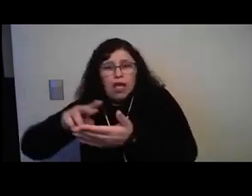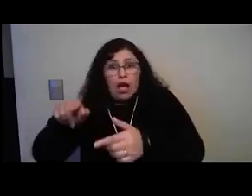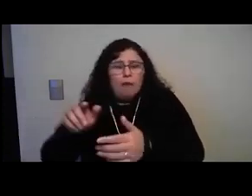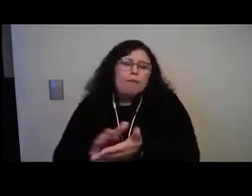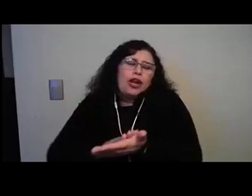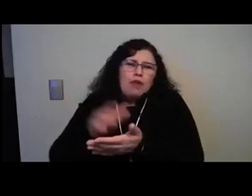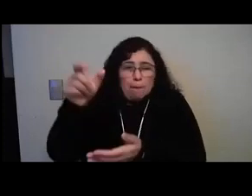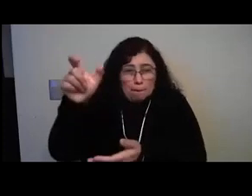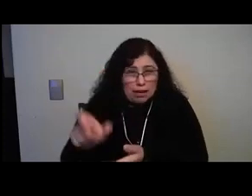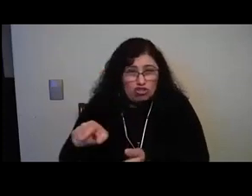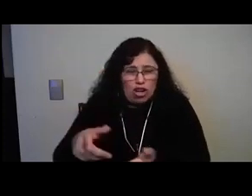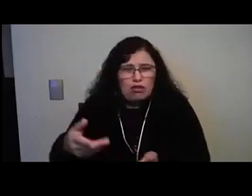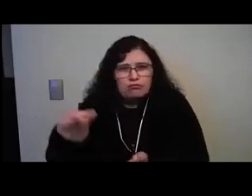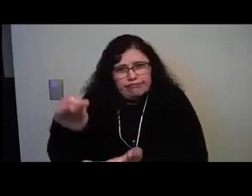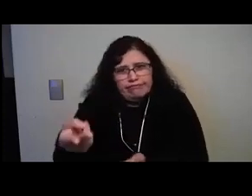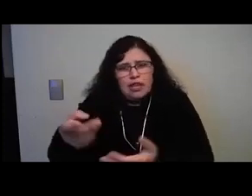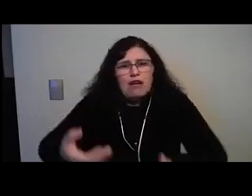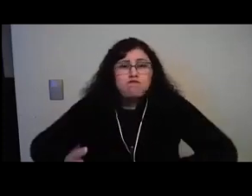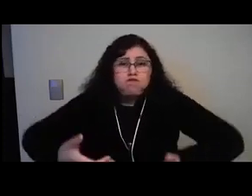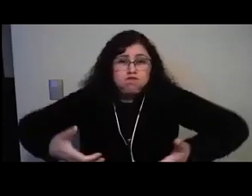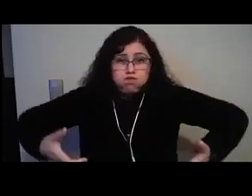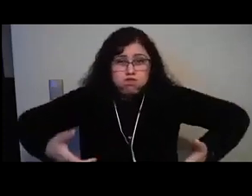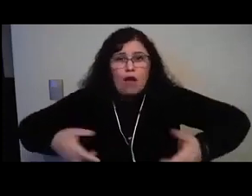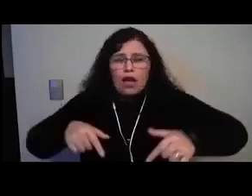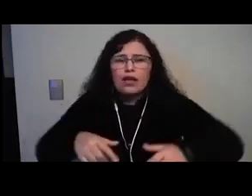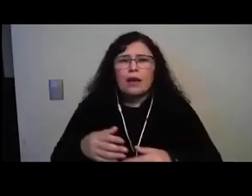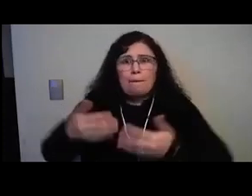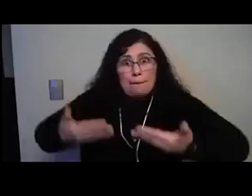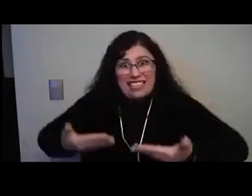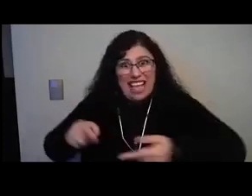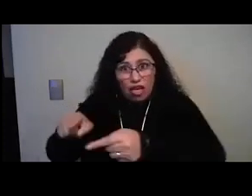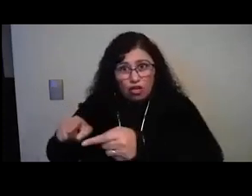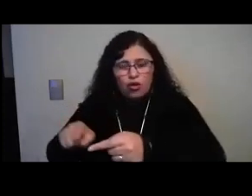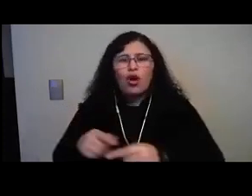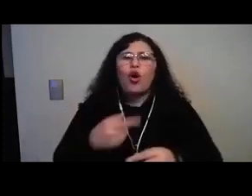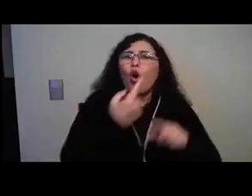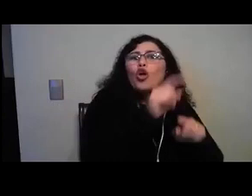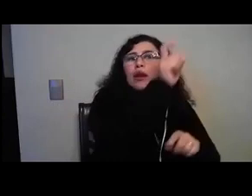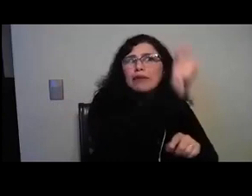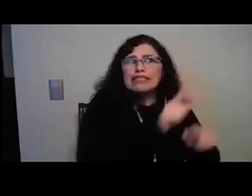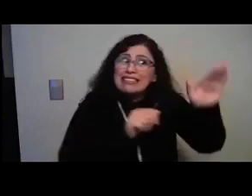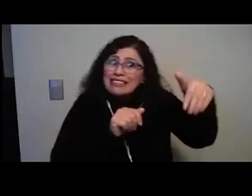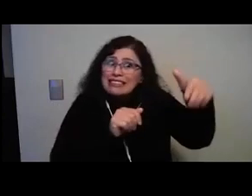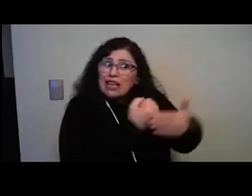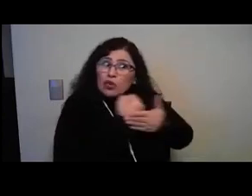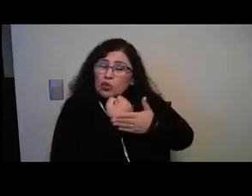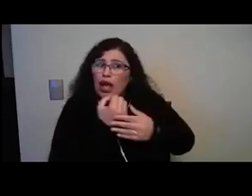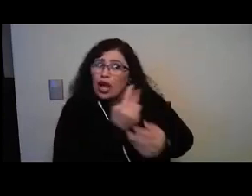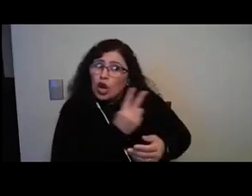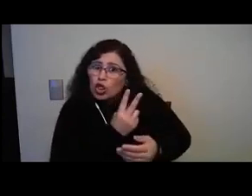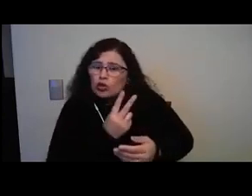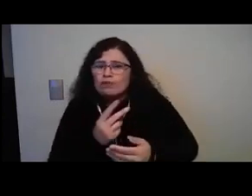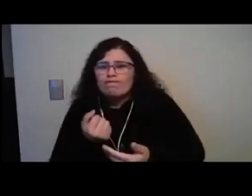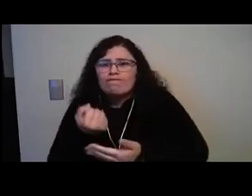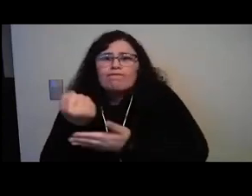usted tiene riesgo de que se le caiga, por ejemplo, ya a pedir ayuda de otras personas. Evitar los